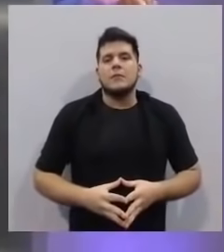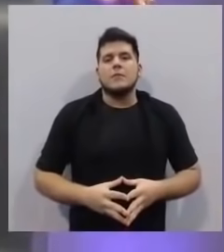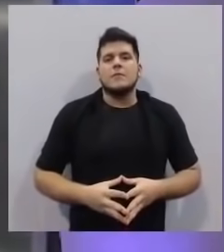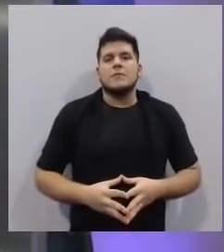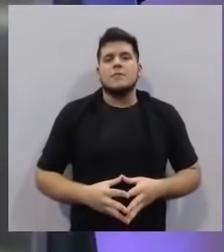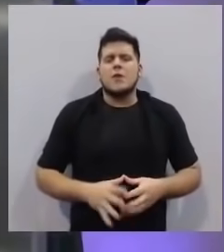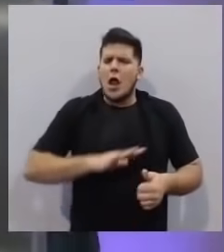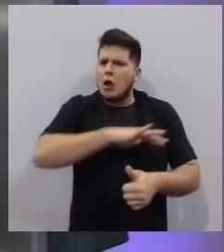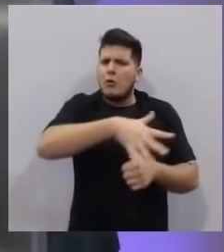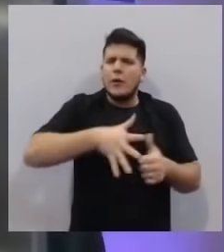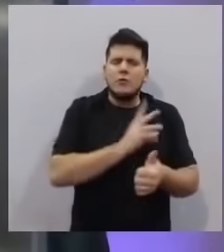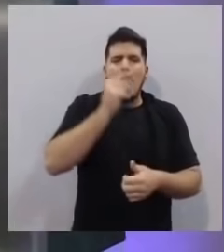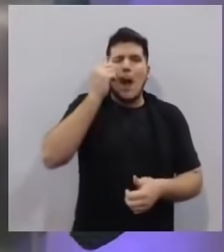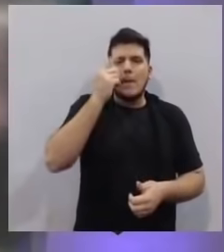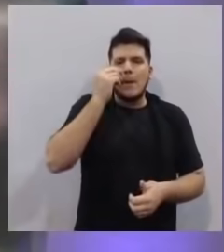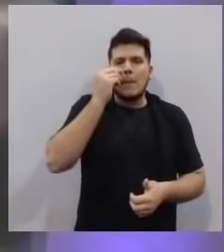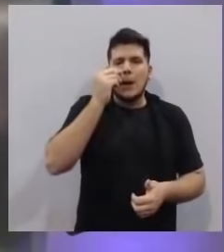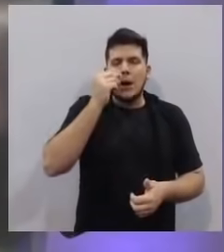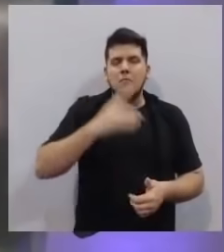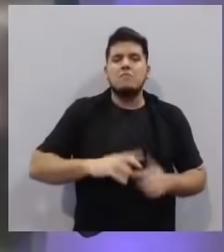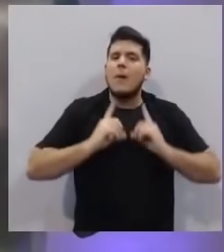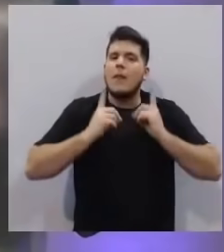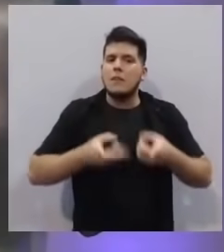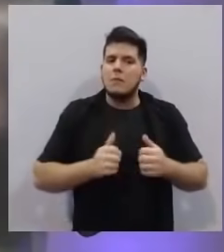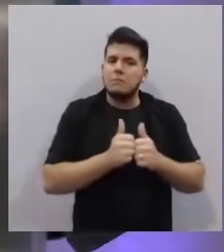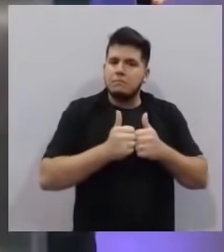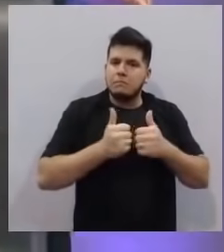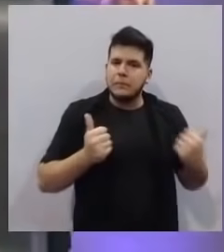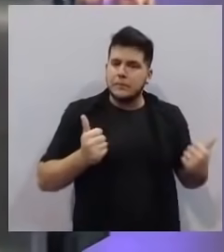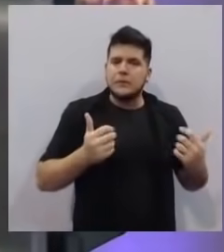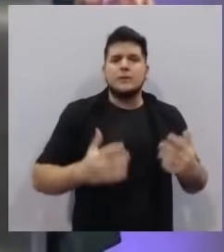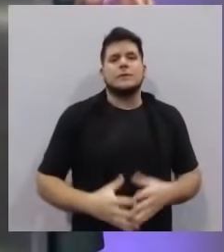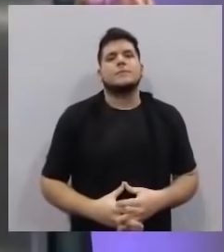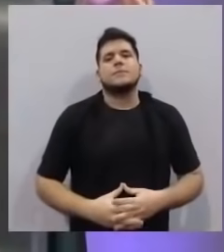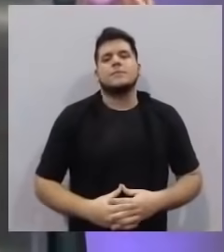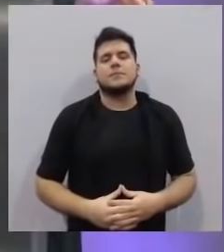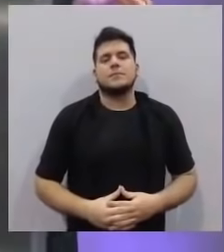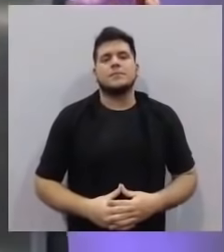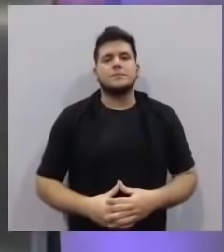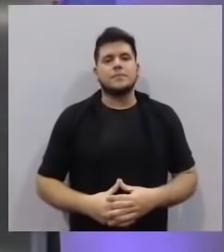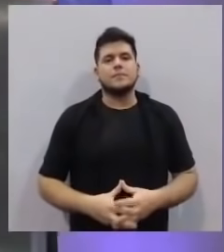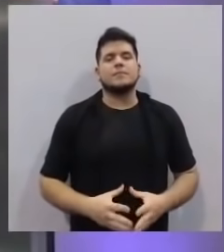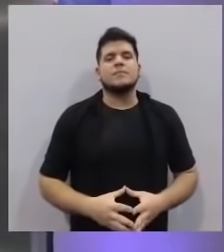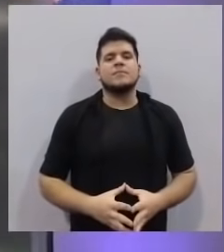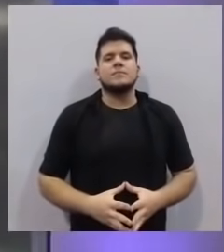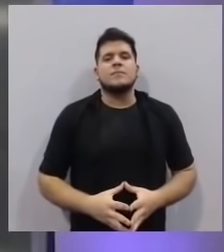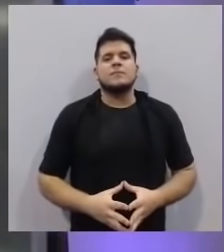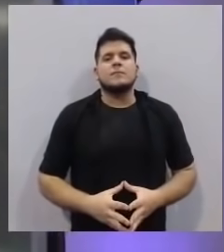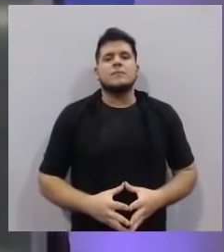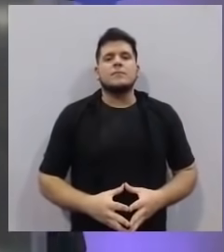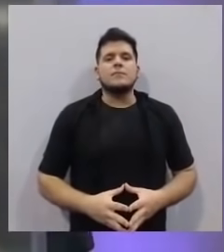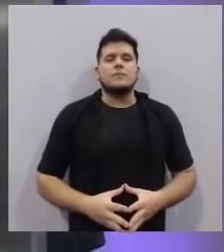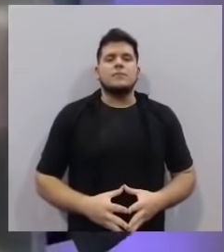y tantas otras cosas que la casa provee dije que la casa provee esto es en lo